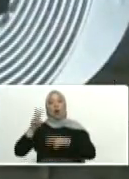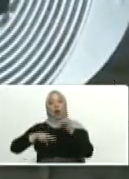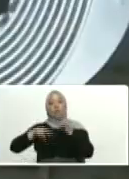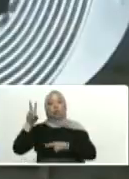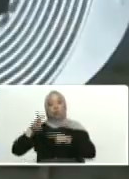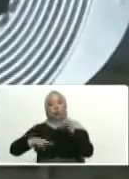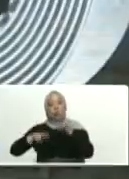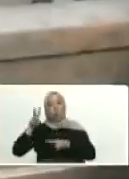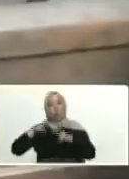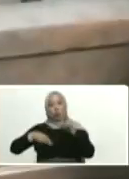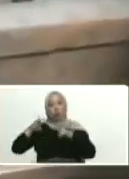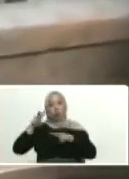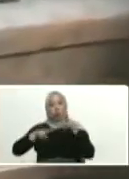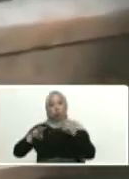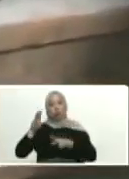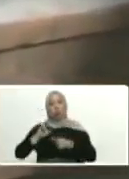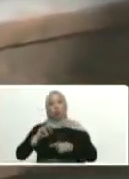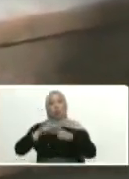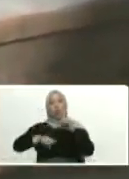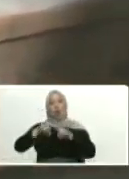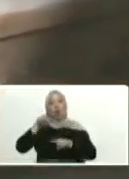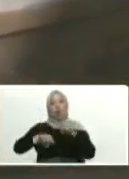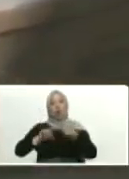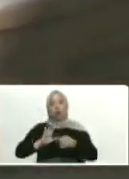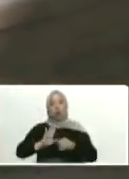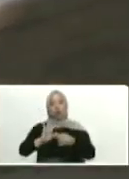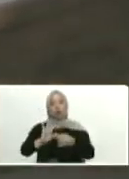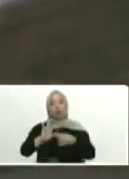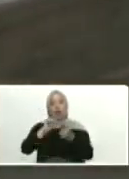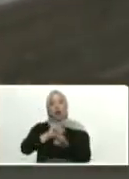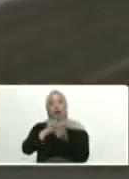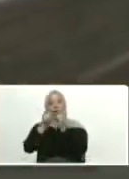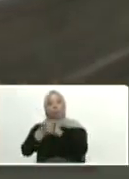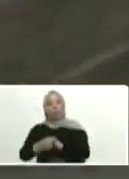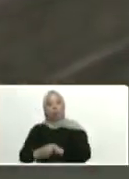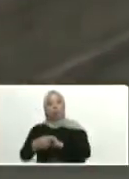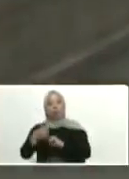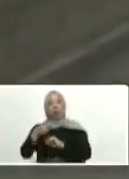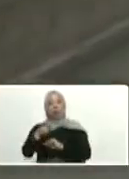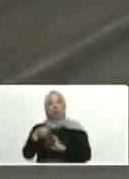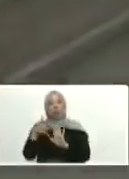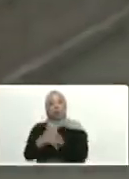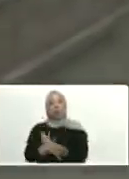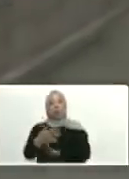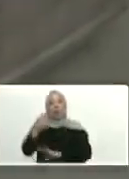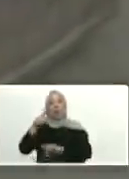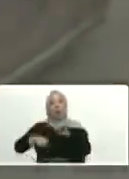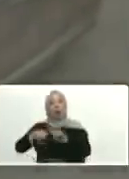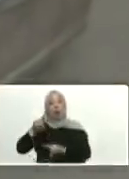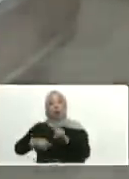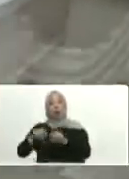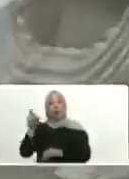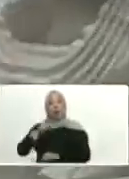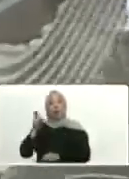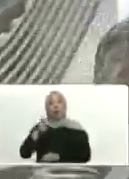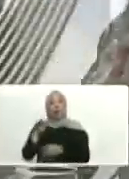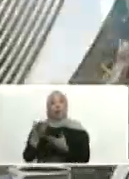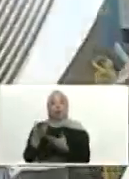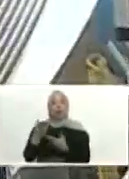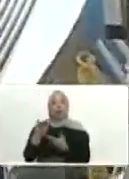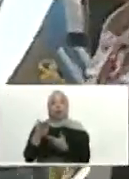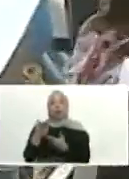a la exposición de partes y piezas y sustitución de importación en ese ámbito y en materia prima Entonces le vamos a ceder